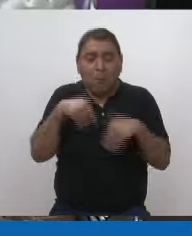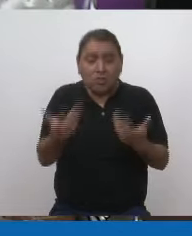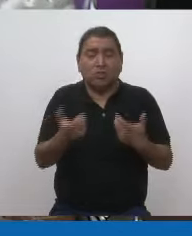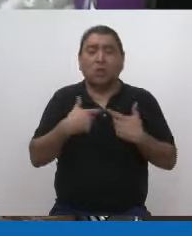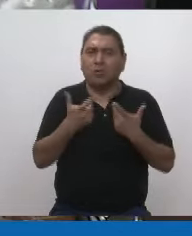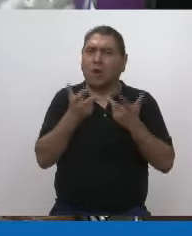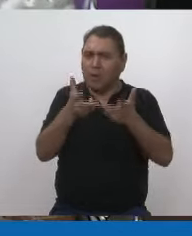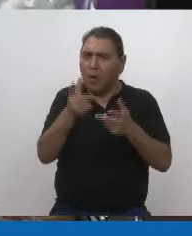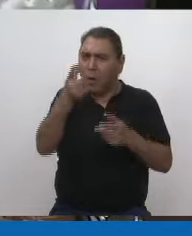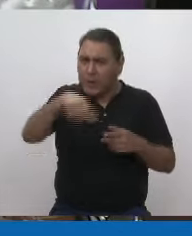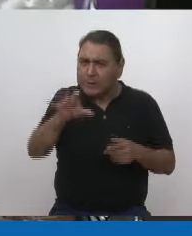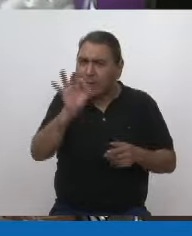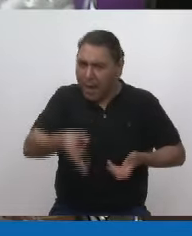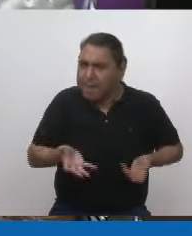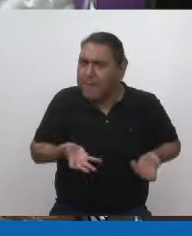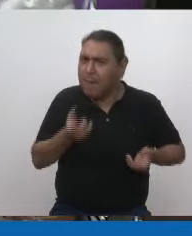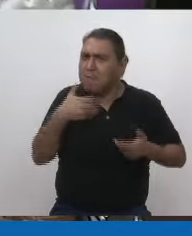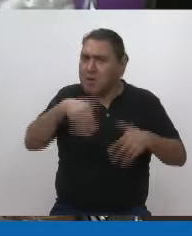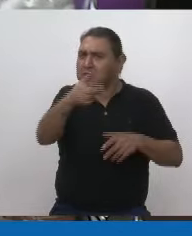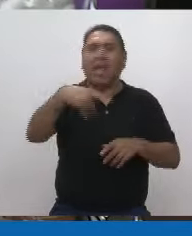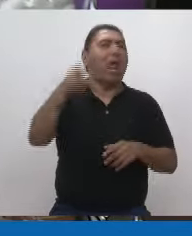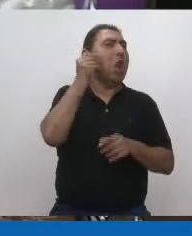les suena, porque a lo mejor ni siquiera lo escucharon.